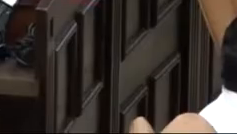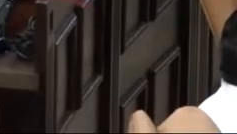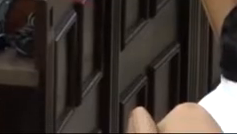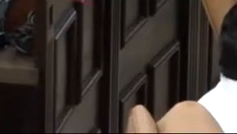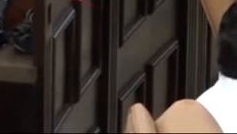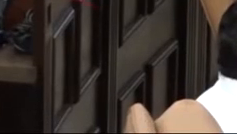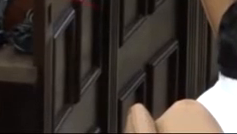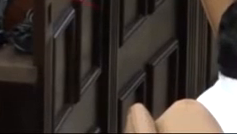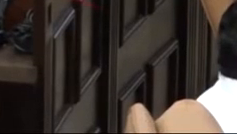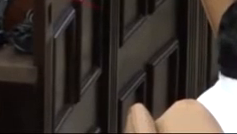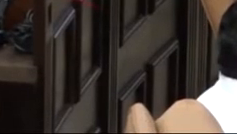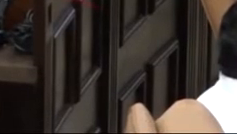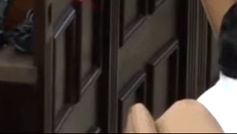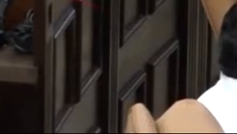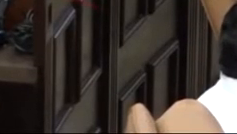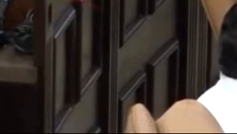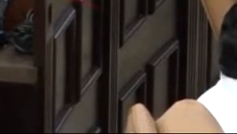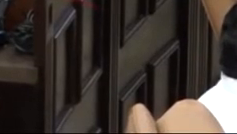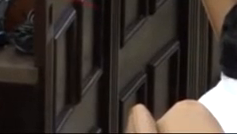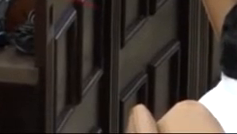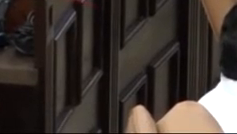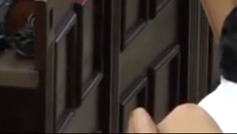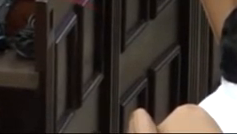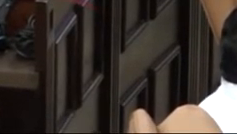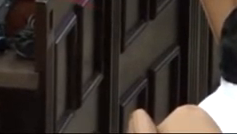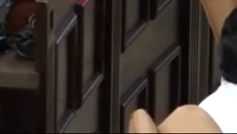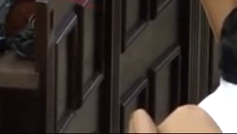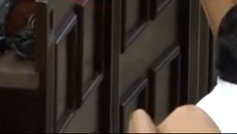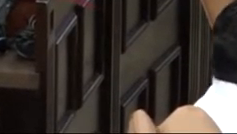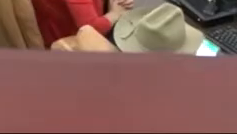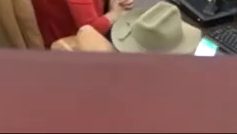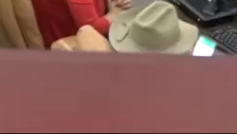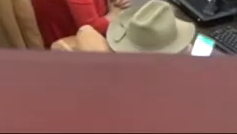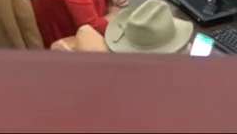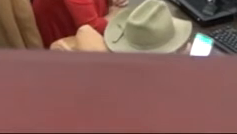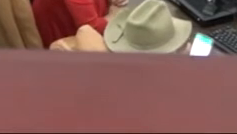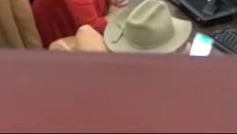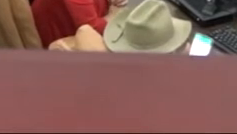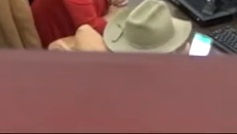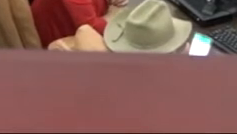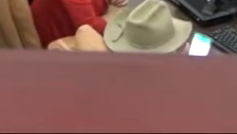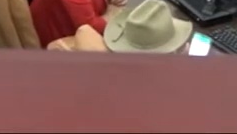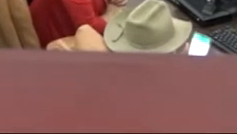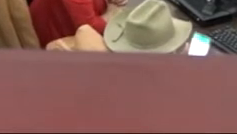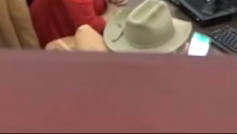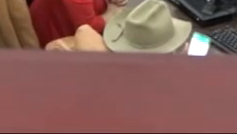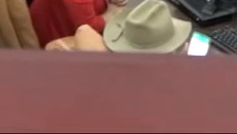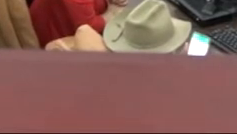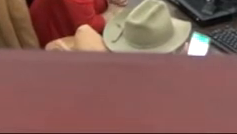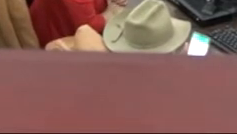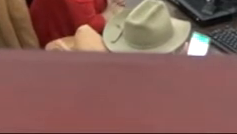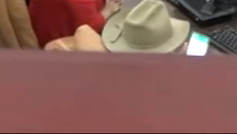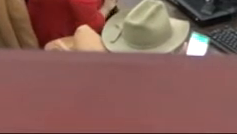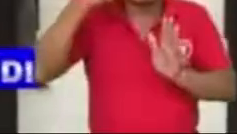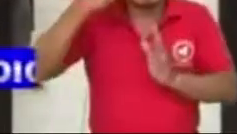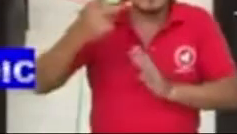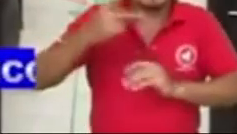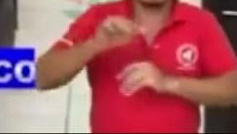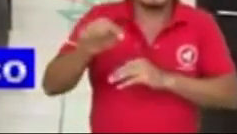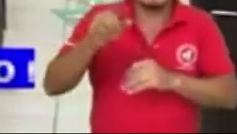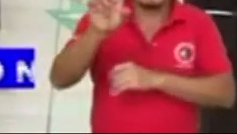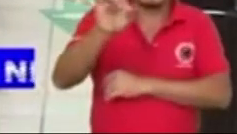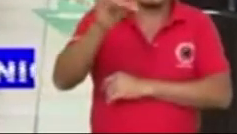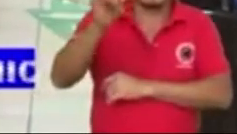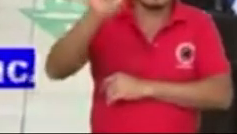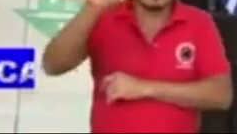y comercio, el cual fue remitido por la Junta Directiva a la Comisión de Producción, Economía y Presupuesto. Este